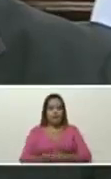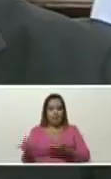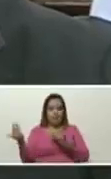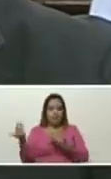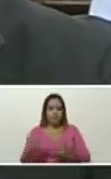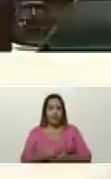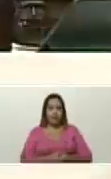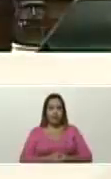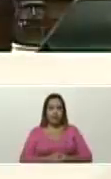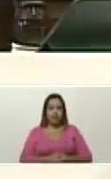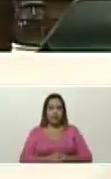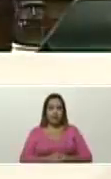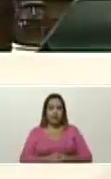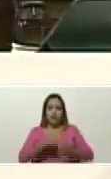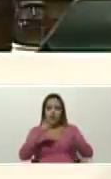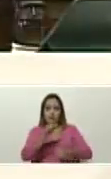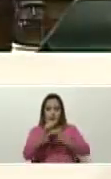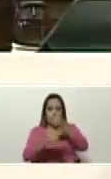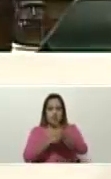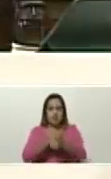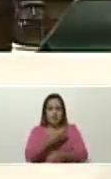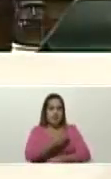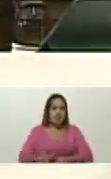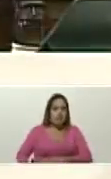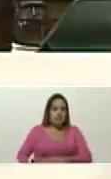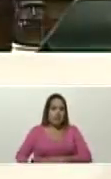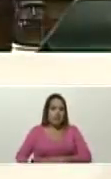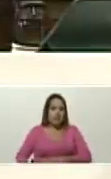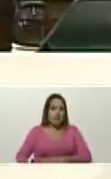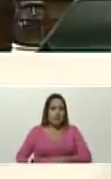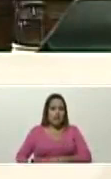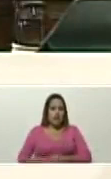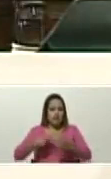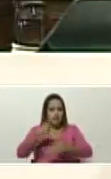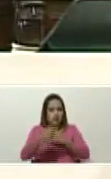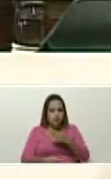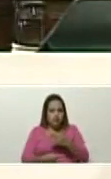Compañero vicepresidente de Planificación, Jorge Arriaza, ministro,